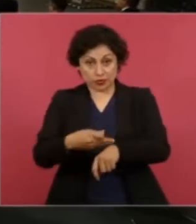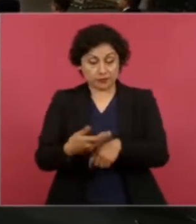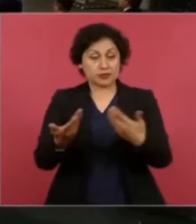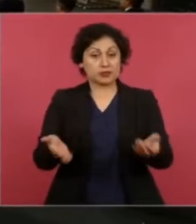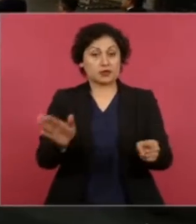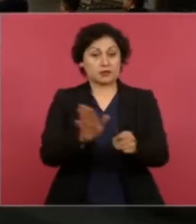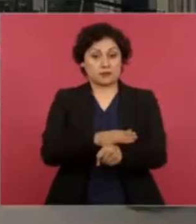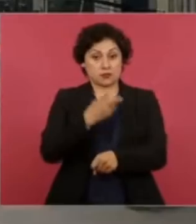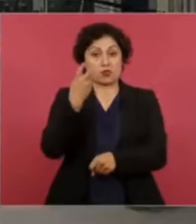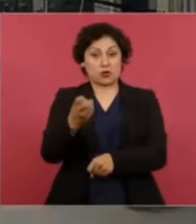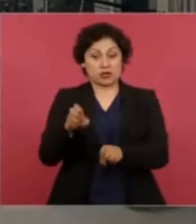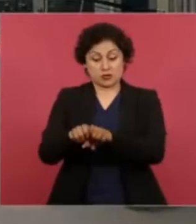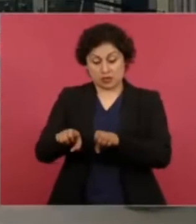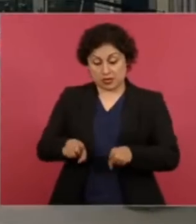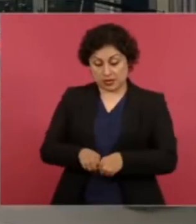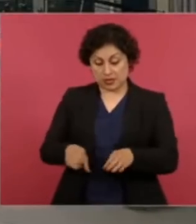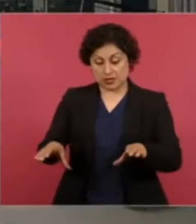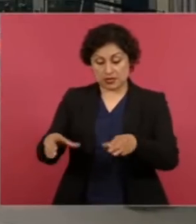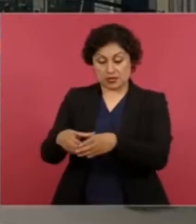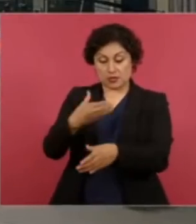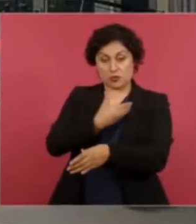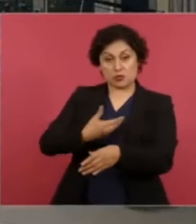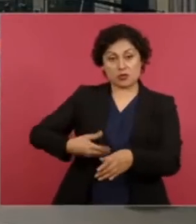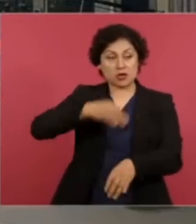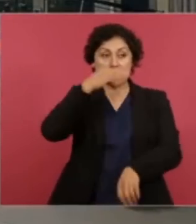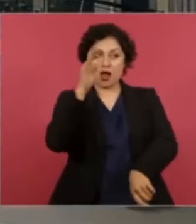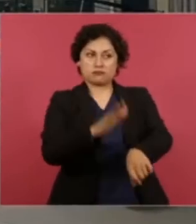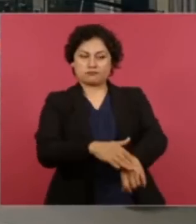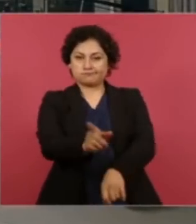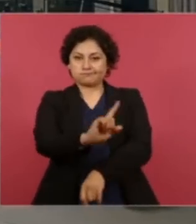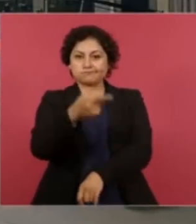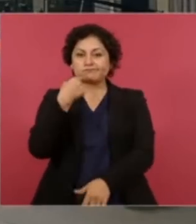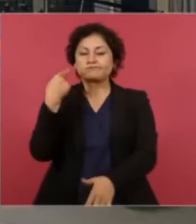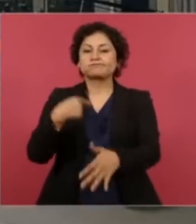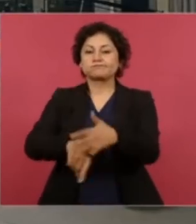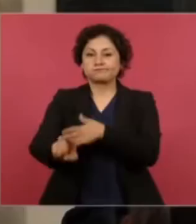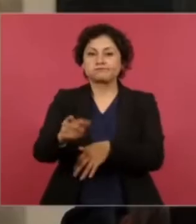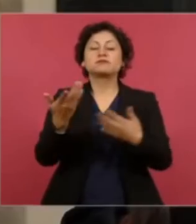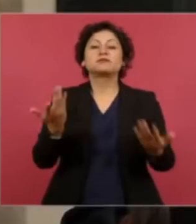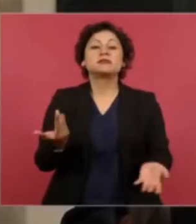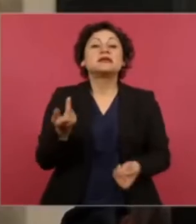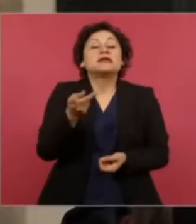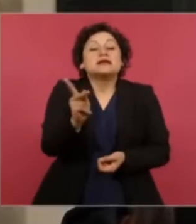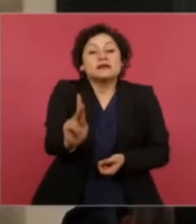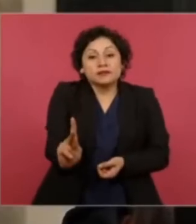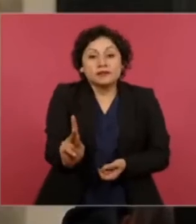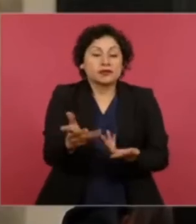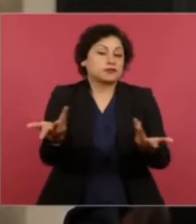en riesgo su integridad, ya que son personas estratégicas en el aeropuerto